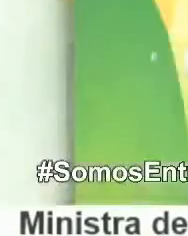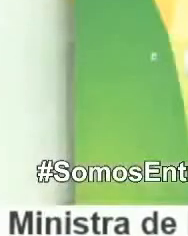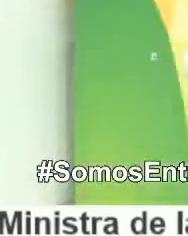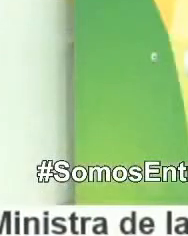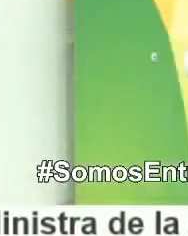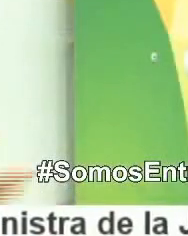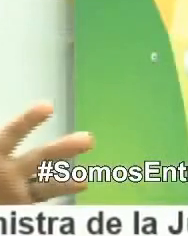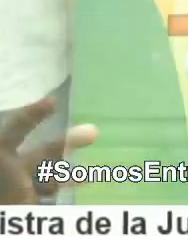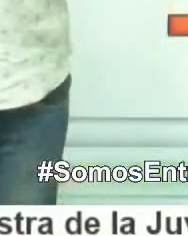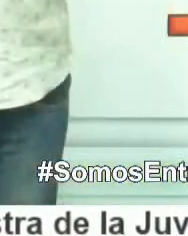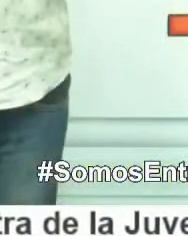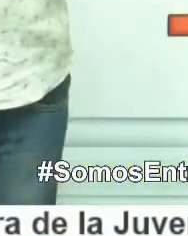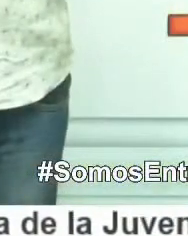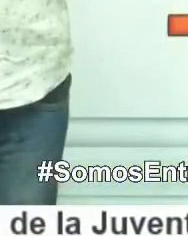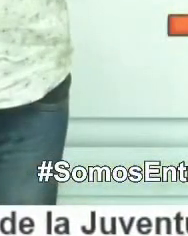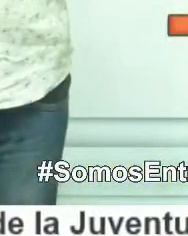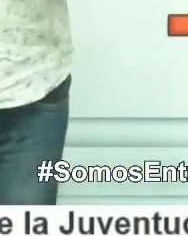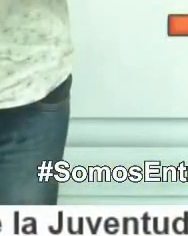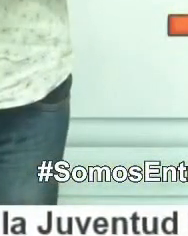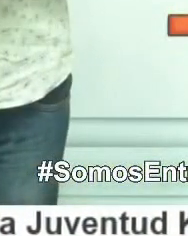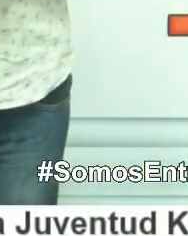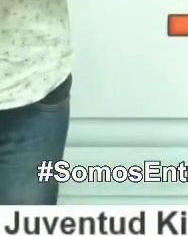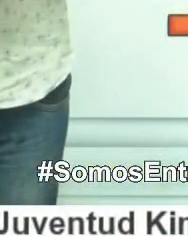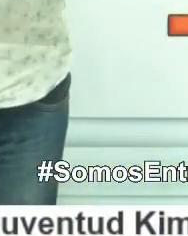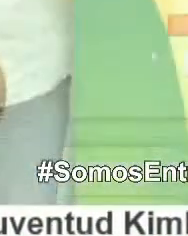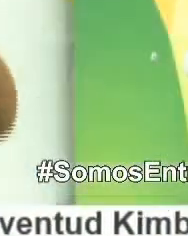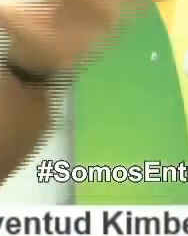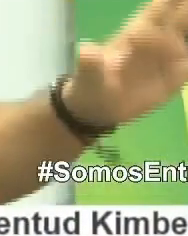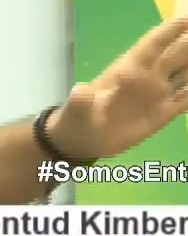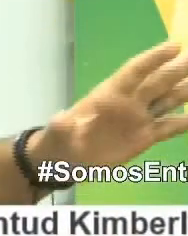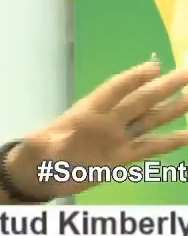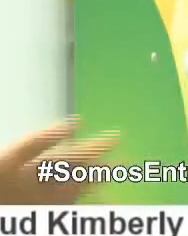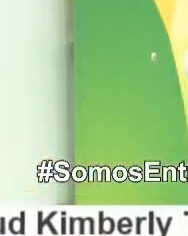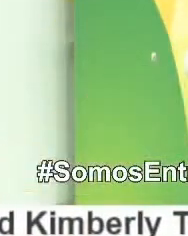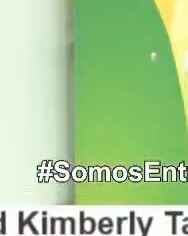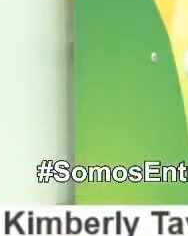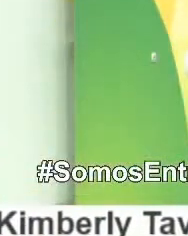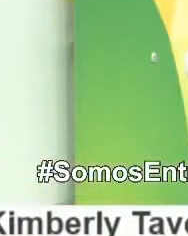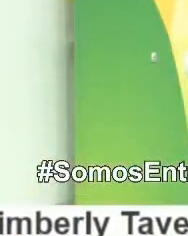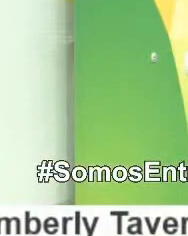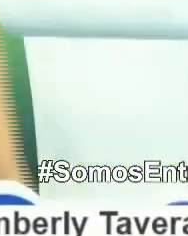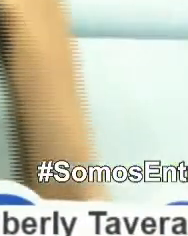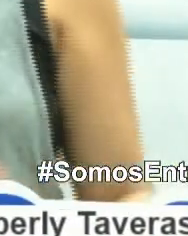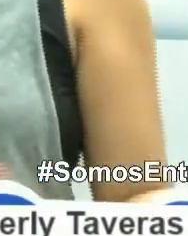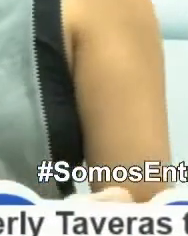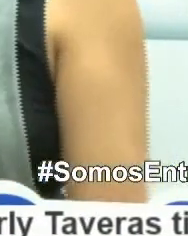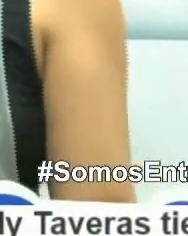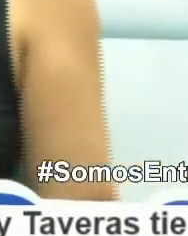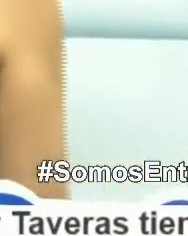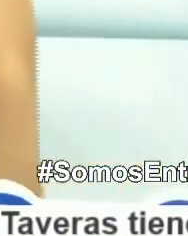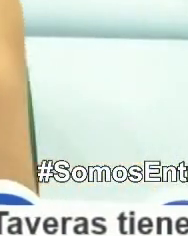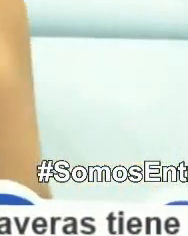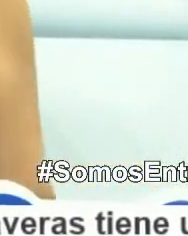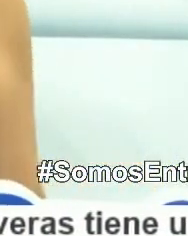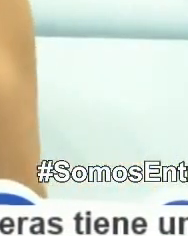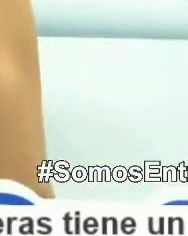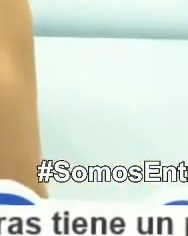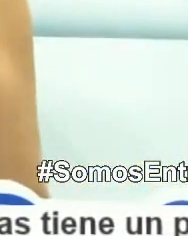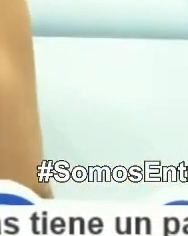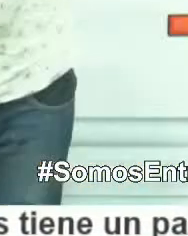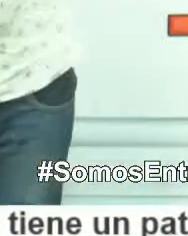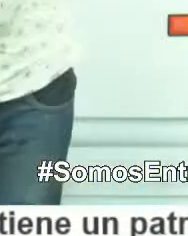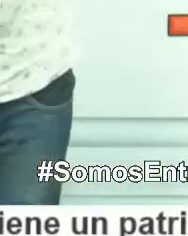que satiricen su figura. Eso es parte de la política en todo el mundo, señores. Y más si sale con